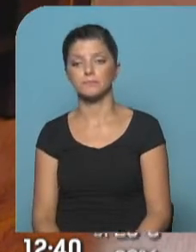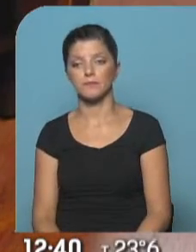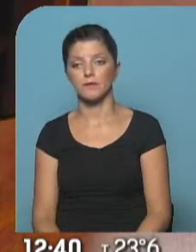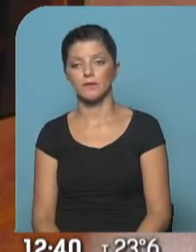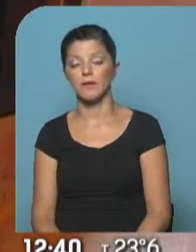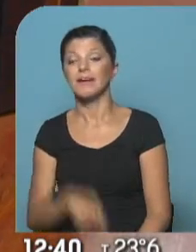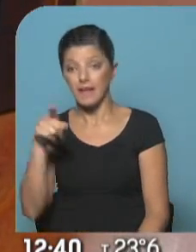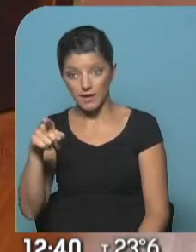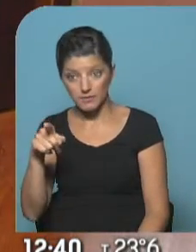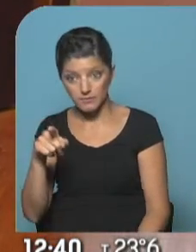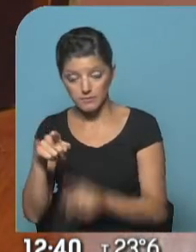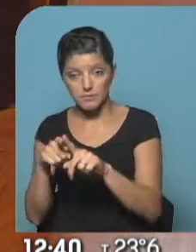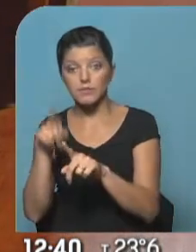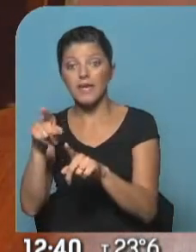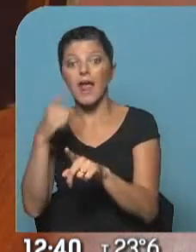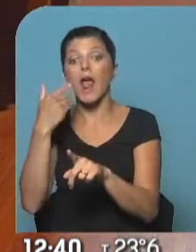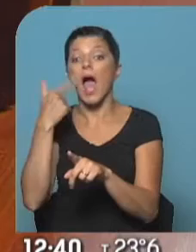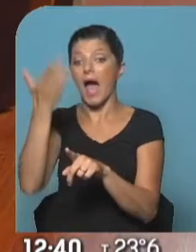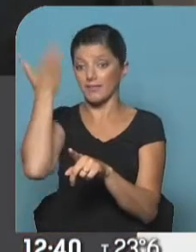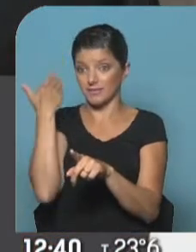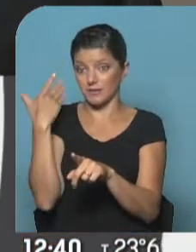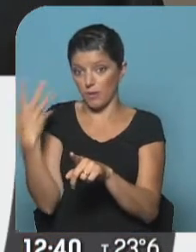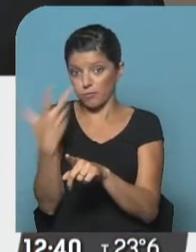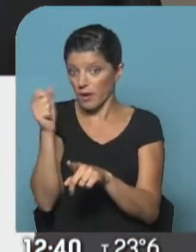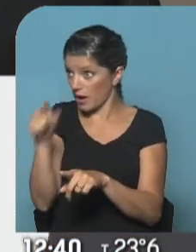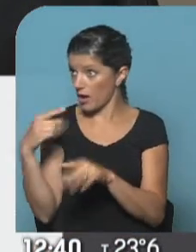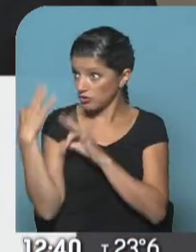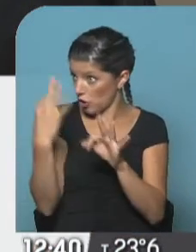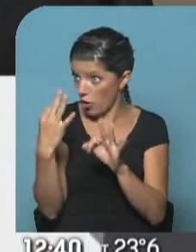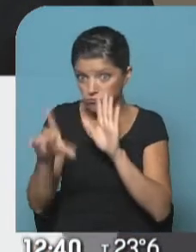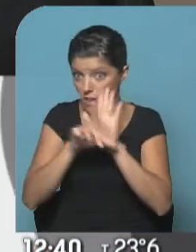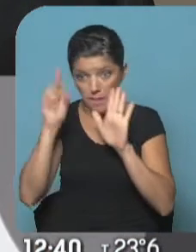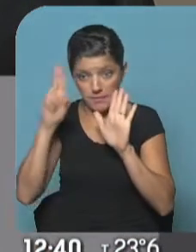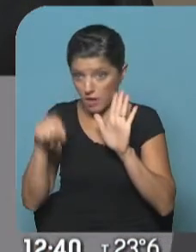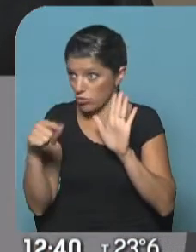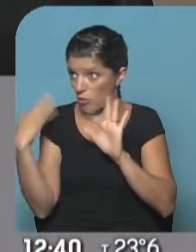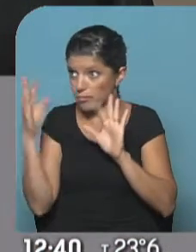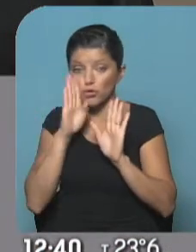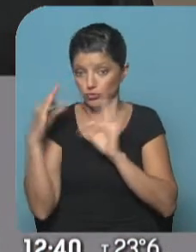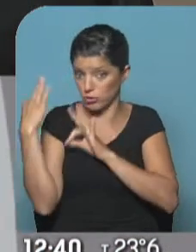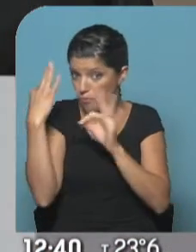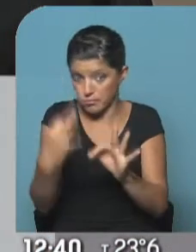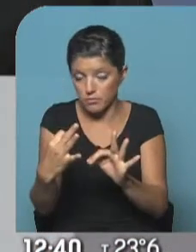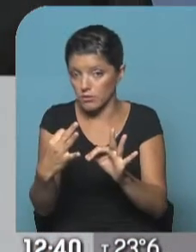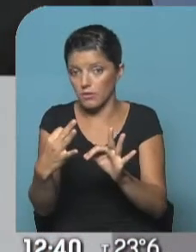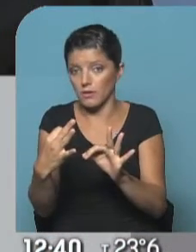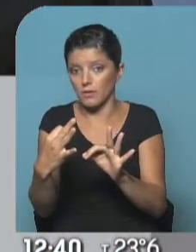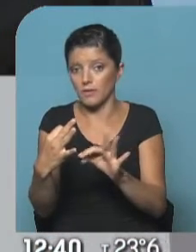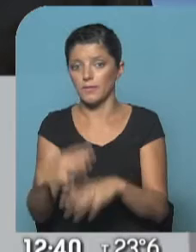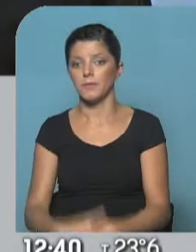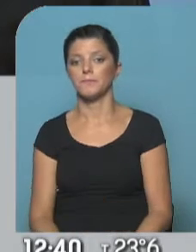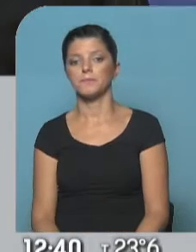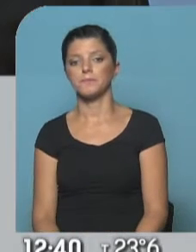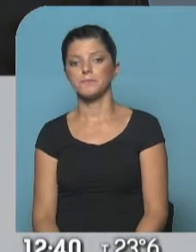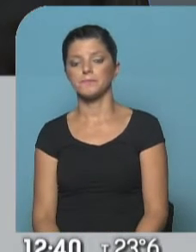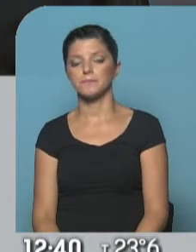había sido uno de los sorteados, ¿no? Había conseguido ingresar. Entró legalmente no solo entró legalmente a los Estados Unidos y demuestra que, digamos, desde la